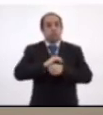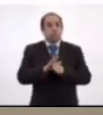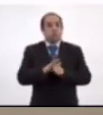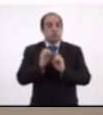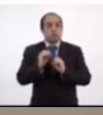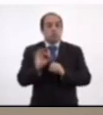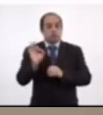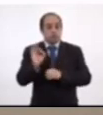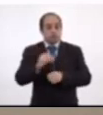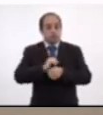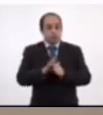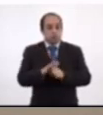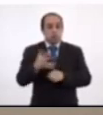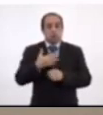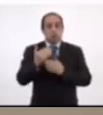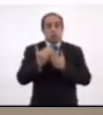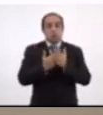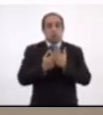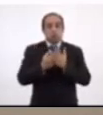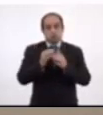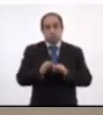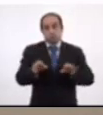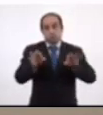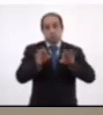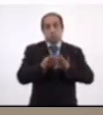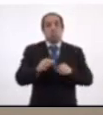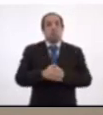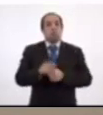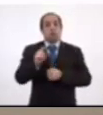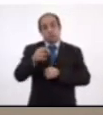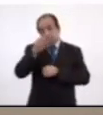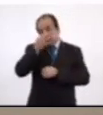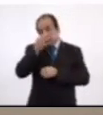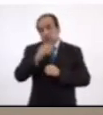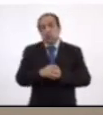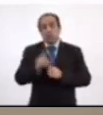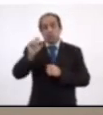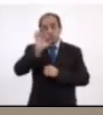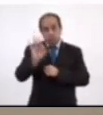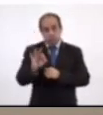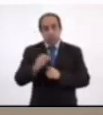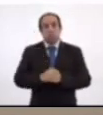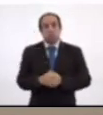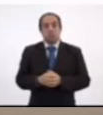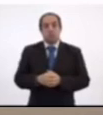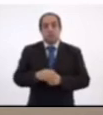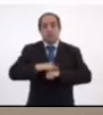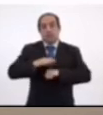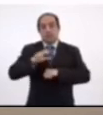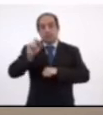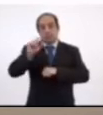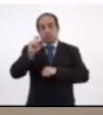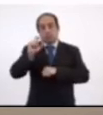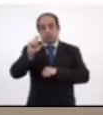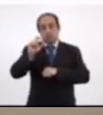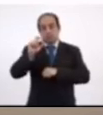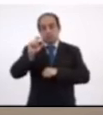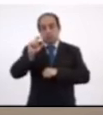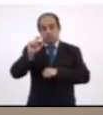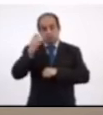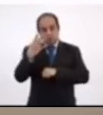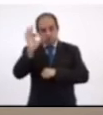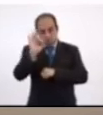reducción de 37 con respecto a la semana previa y también cercana al 20% un poco más del 20%, 8 el 24 si no mal